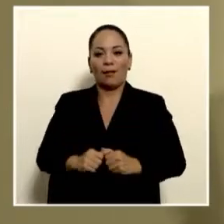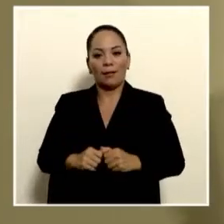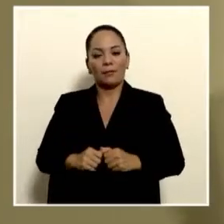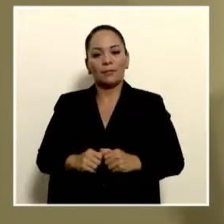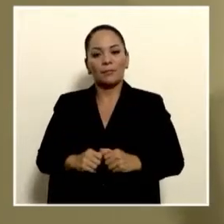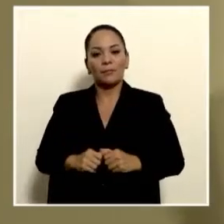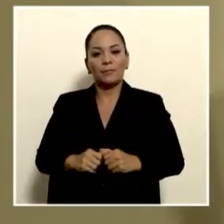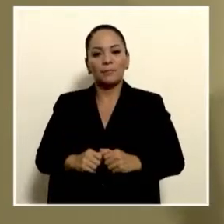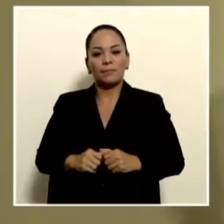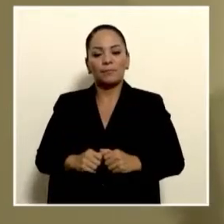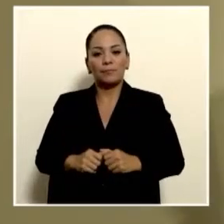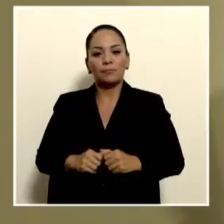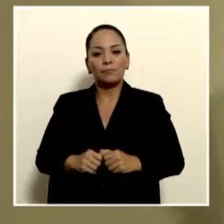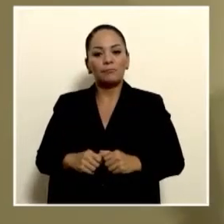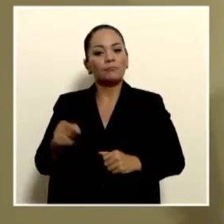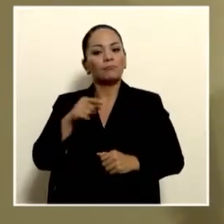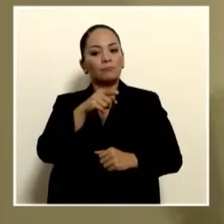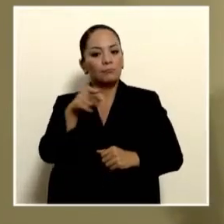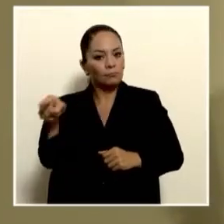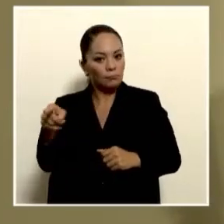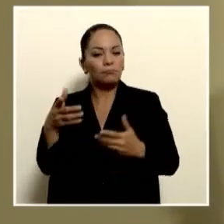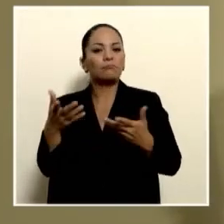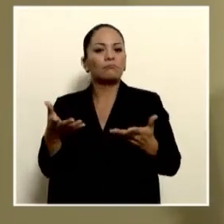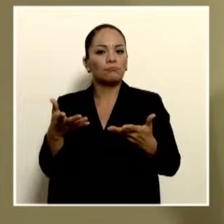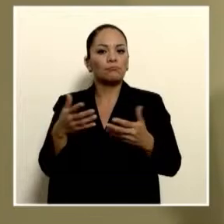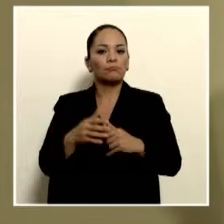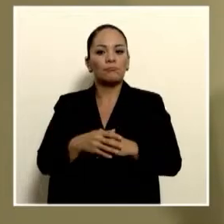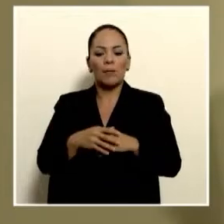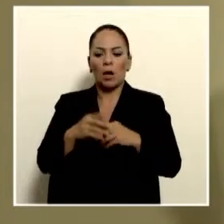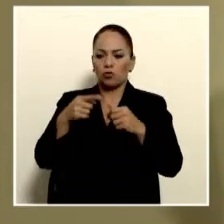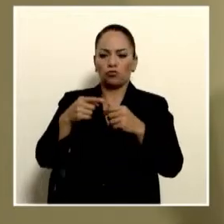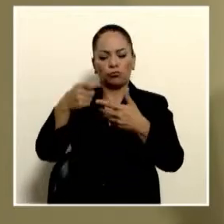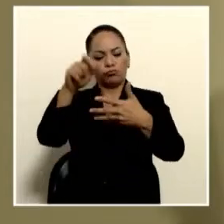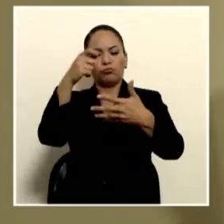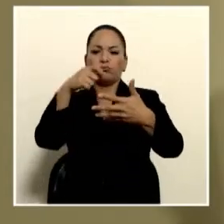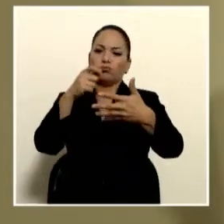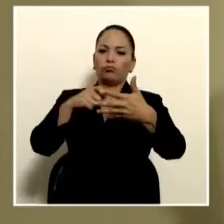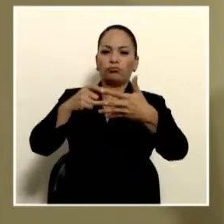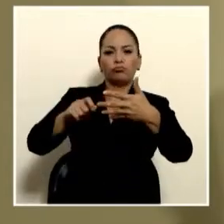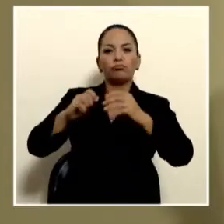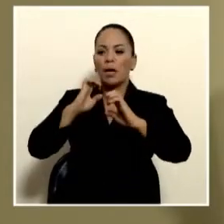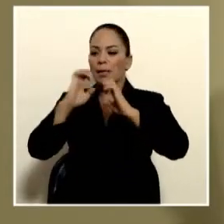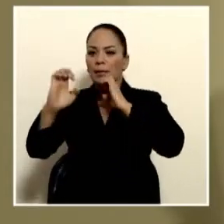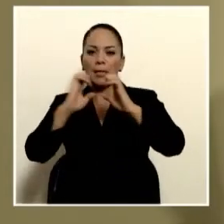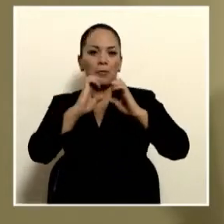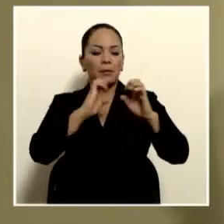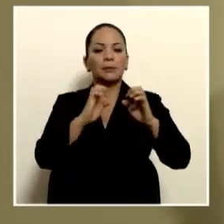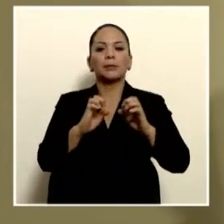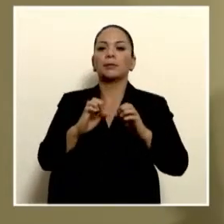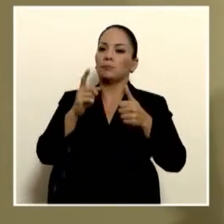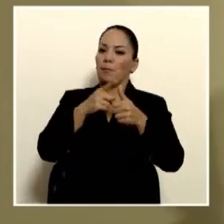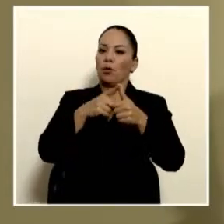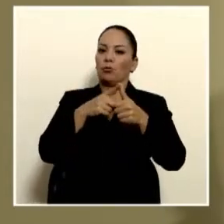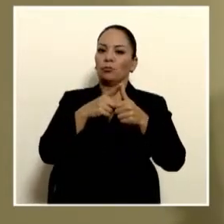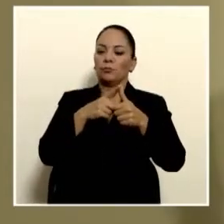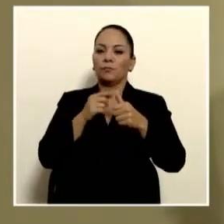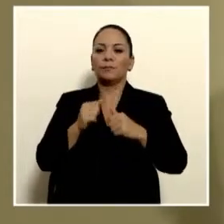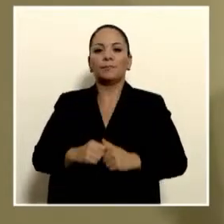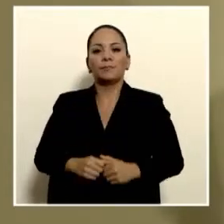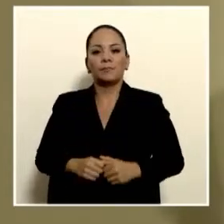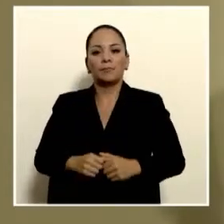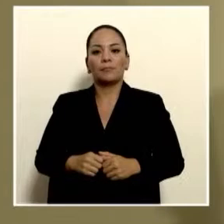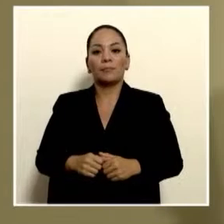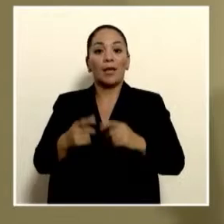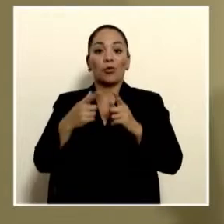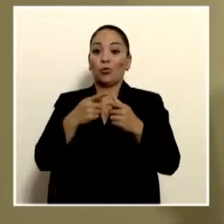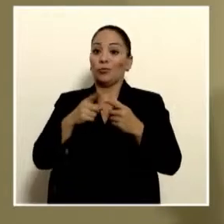con estándares, con entrevistas y donde no se puede ni siquiera argumentar